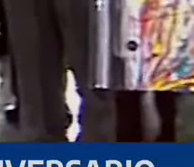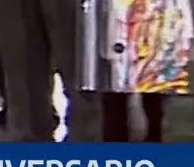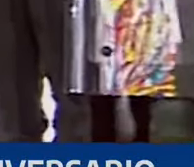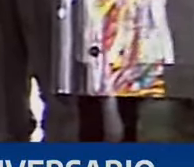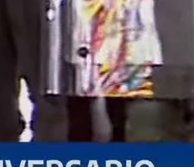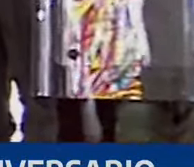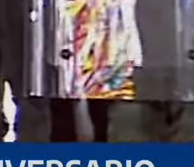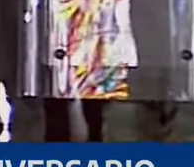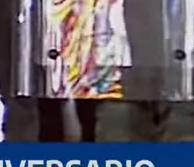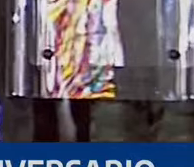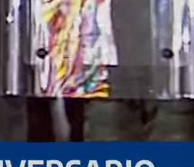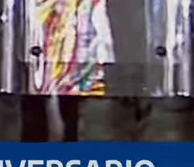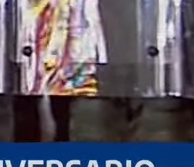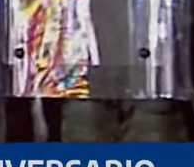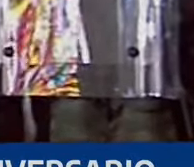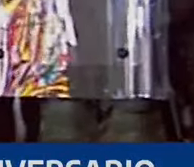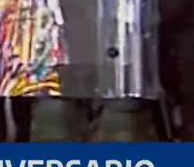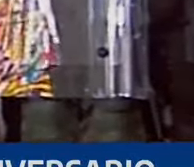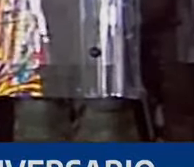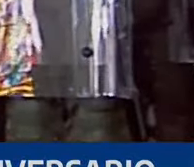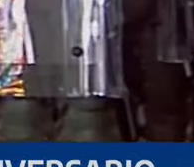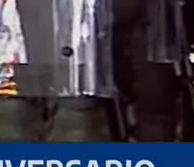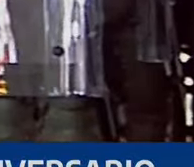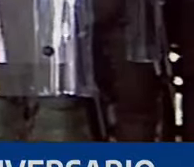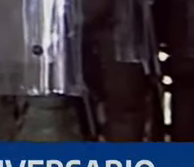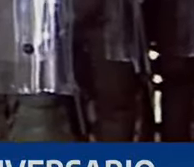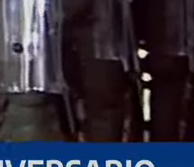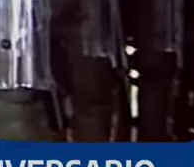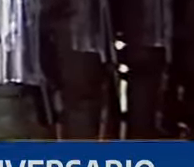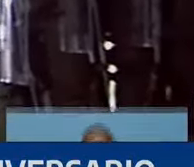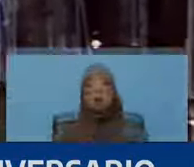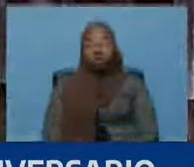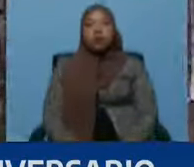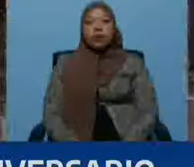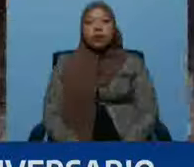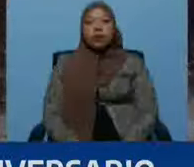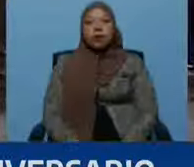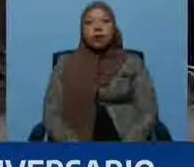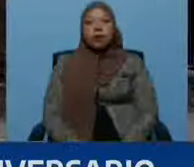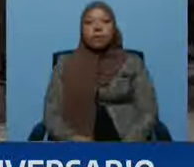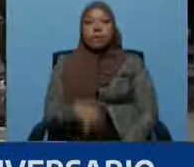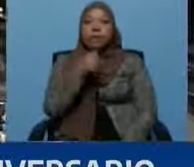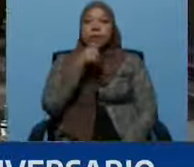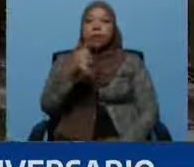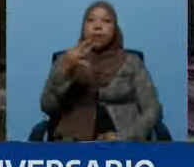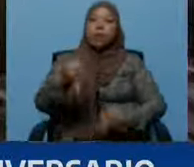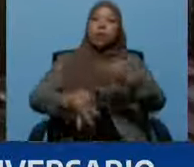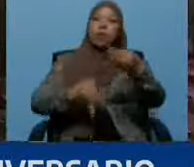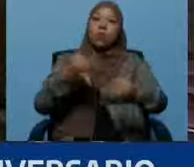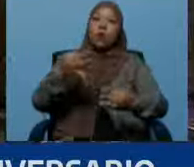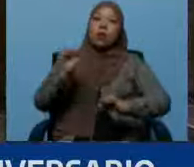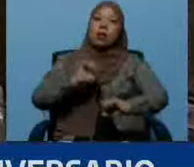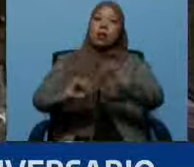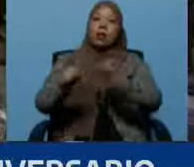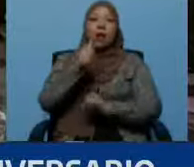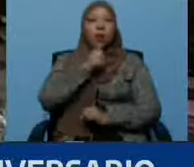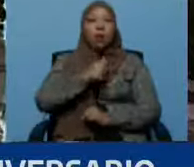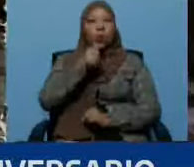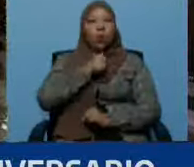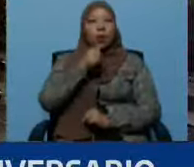revolución, adiestrados, entrenados, equipados bajo el método táctico de